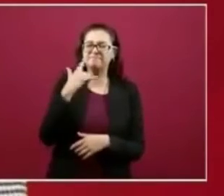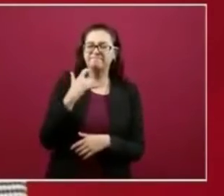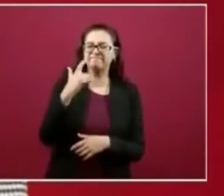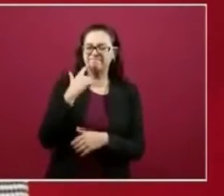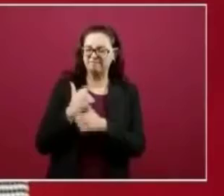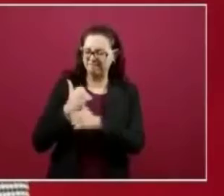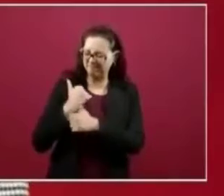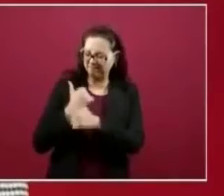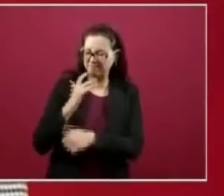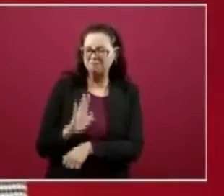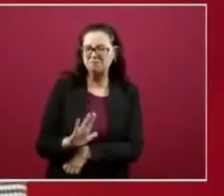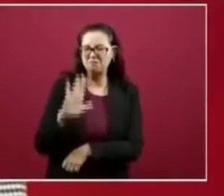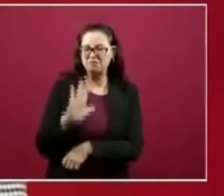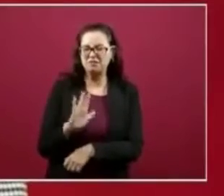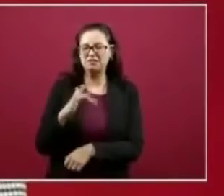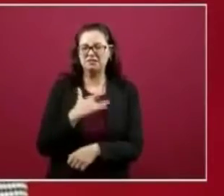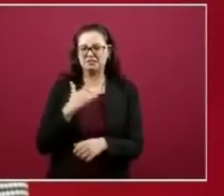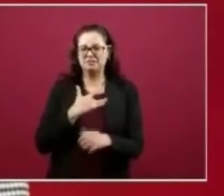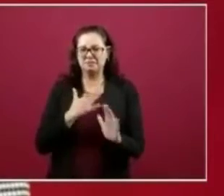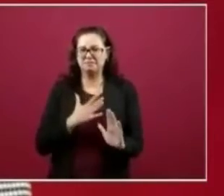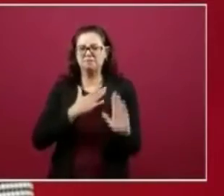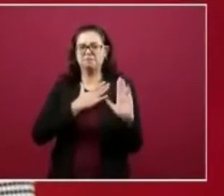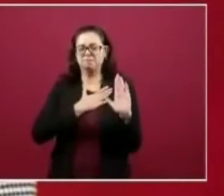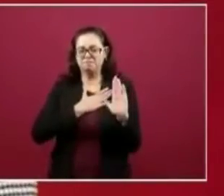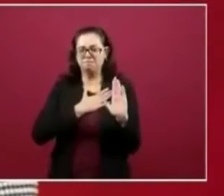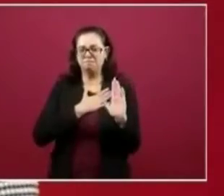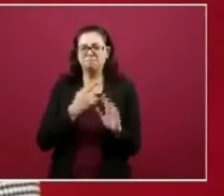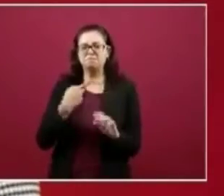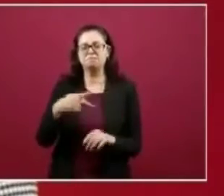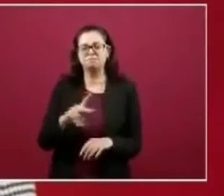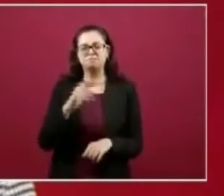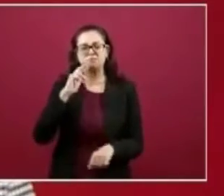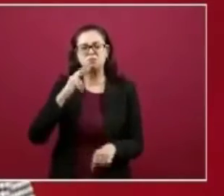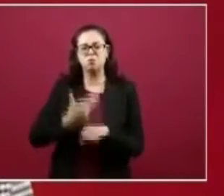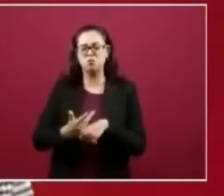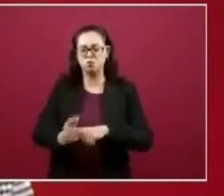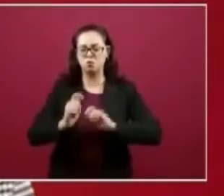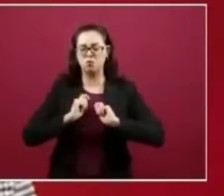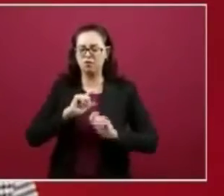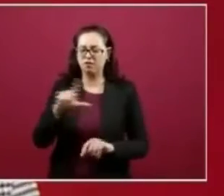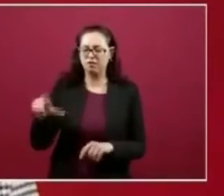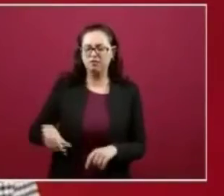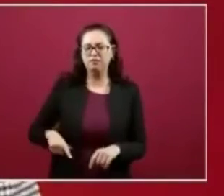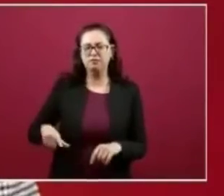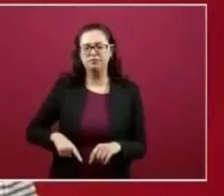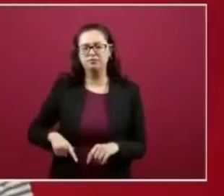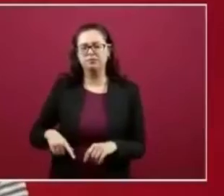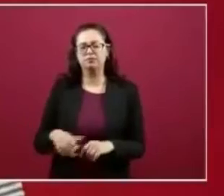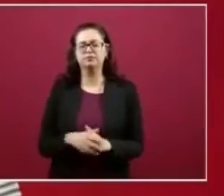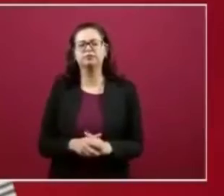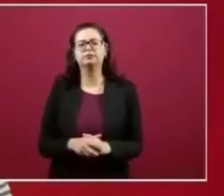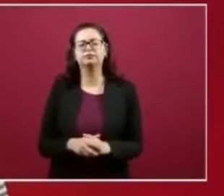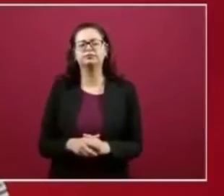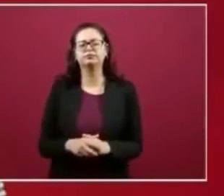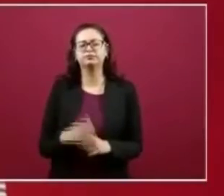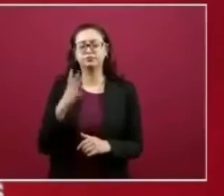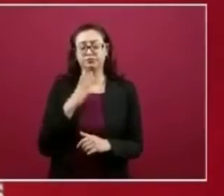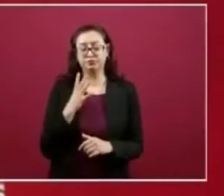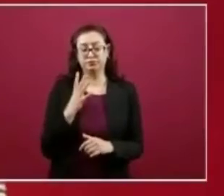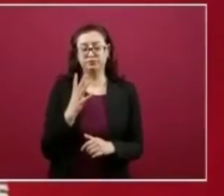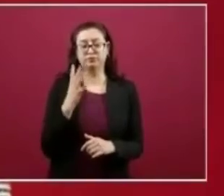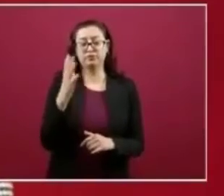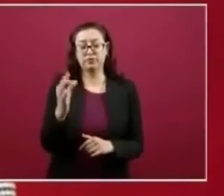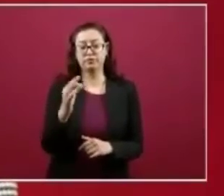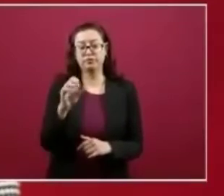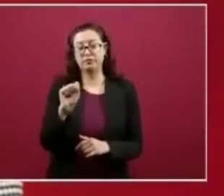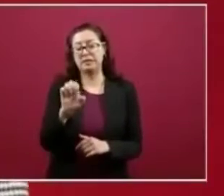nuestras convicciones, pero nos comprometen sobre todo nuestras responsabilidades públicas. Cuando fui designada para estar al frente de la Secretaría